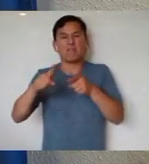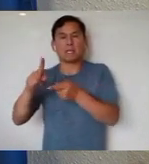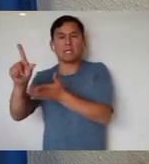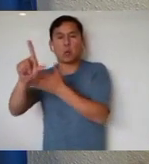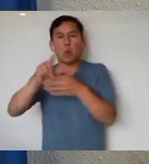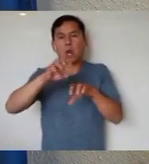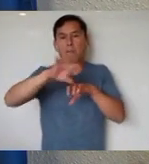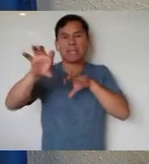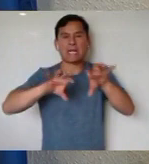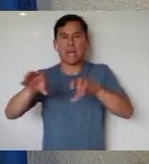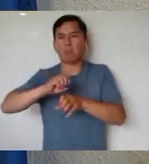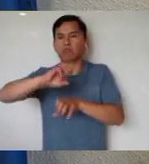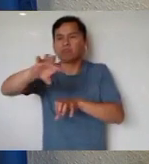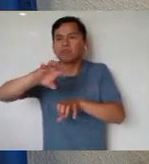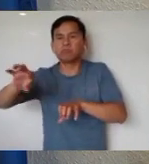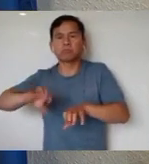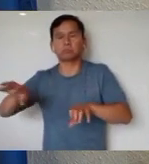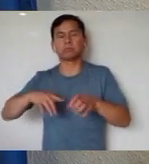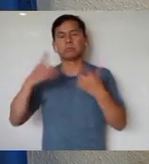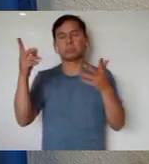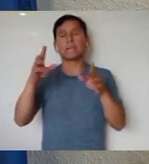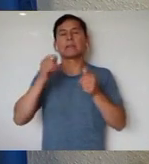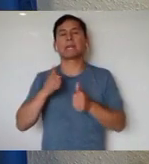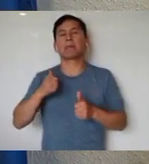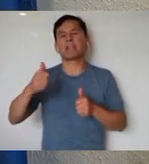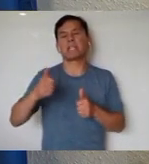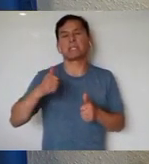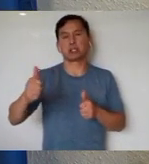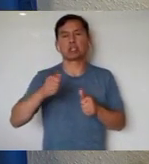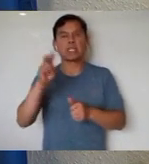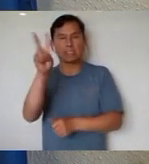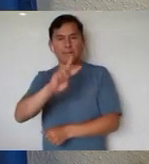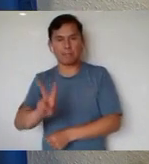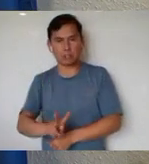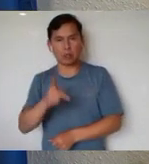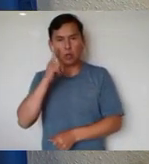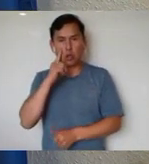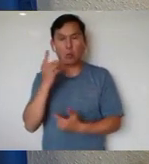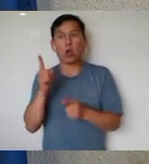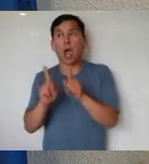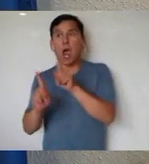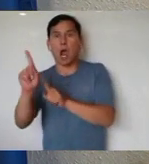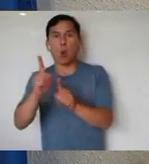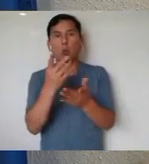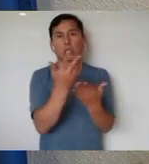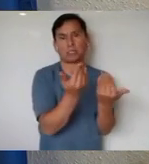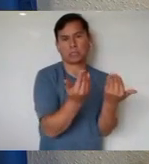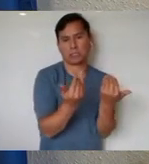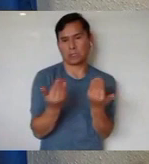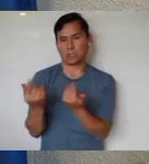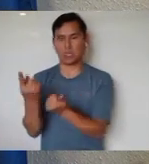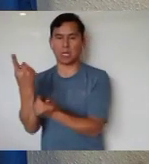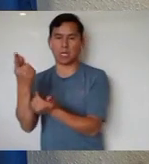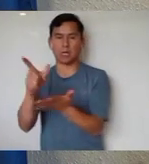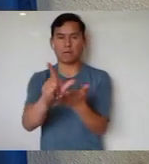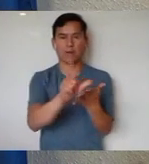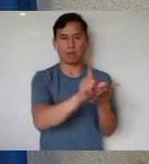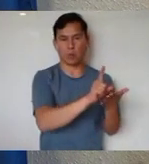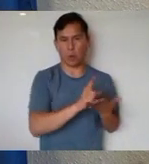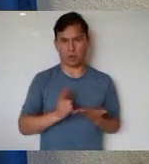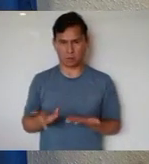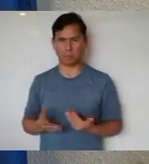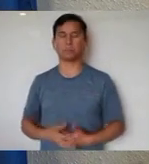los materiales de manera centralizada en la dirección del servicio, según requerimiento y necesidad de cada uno de